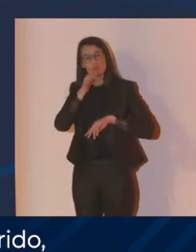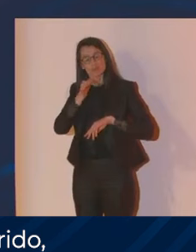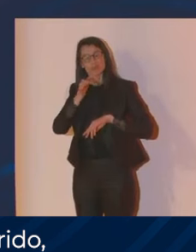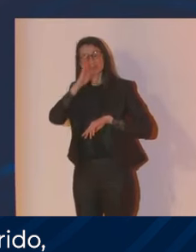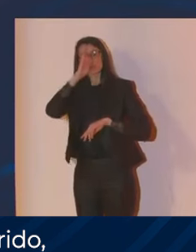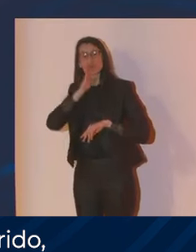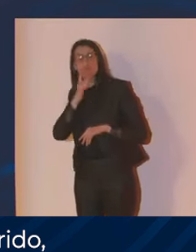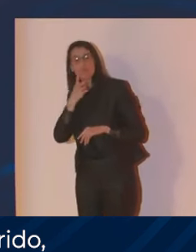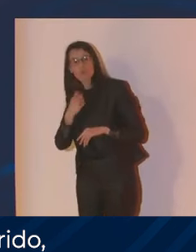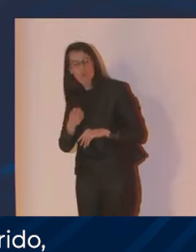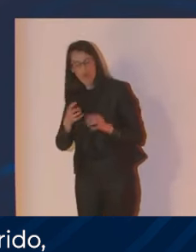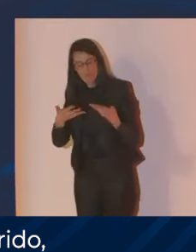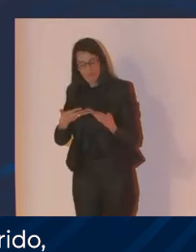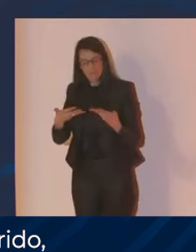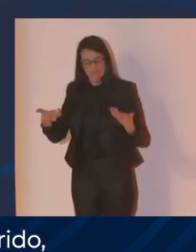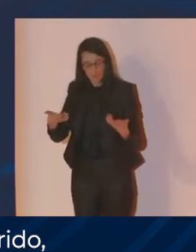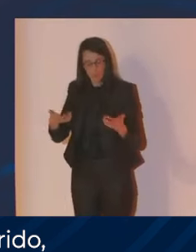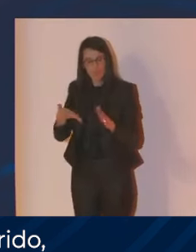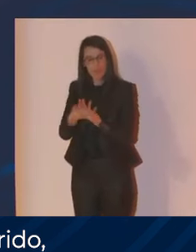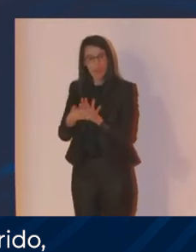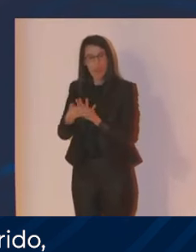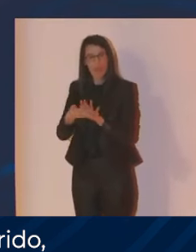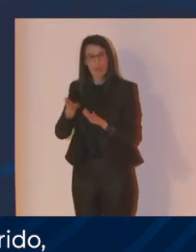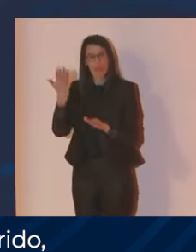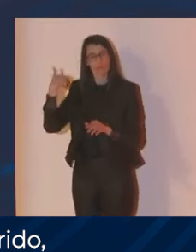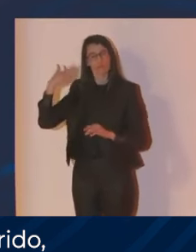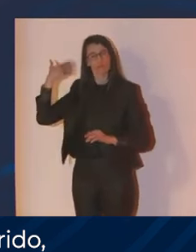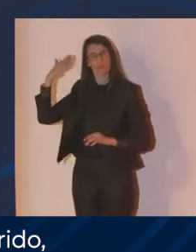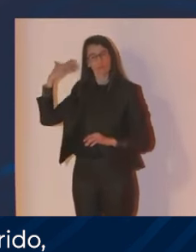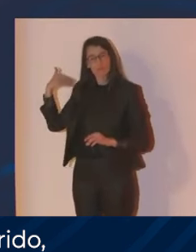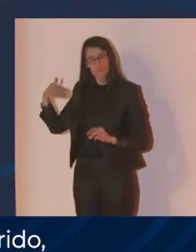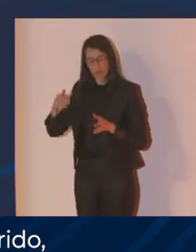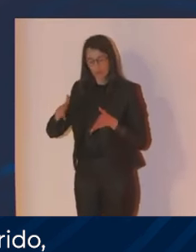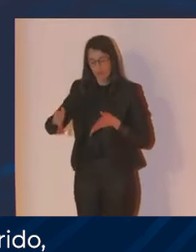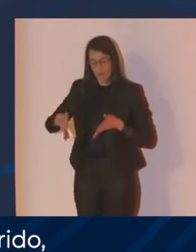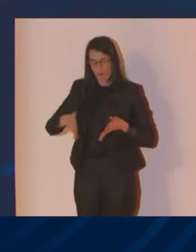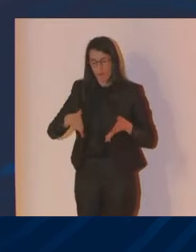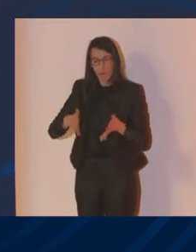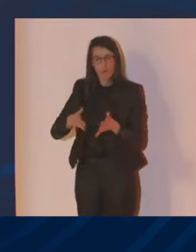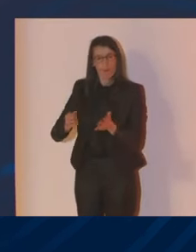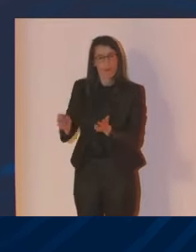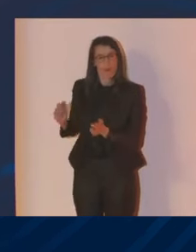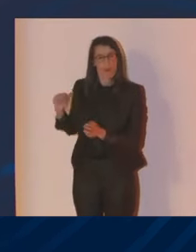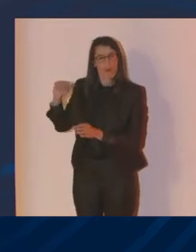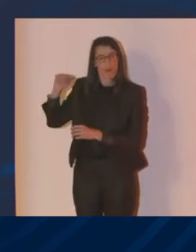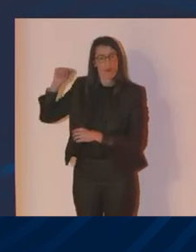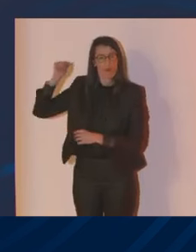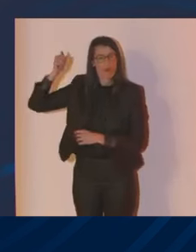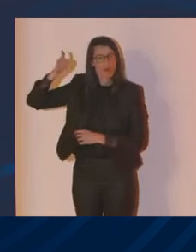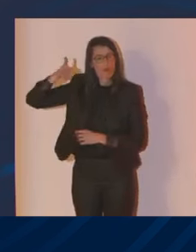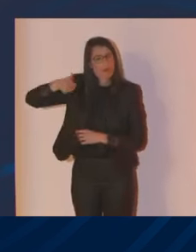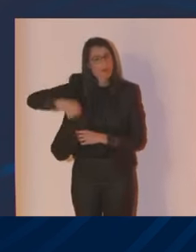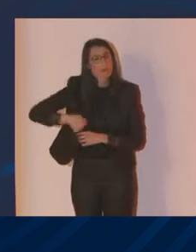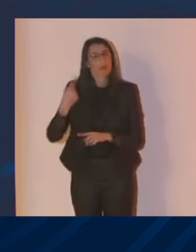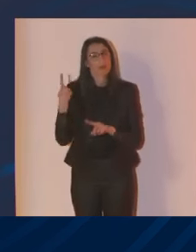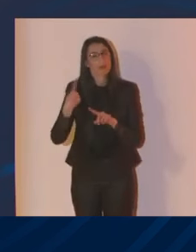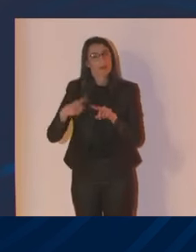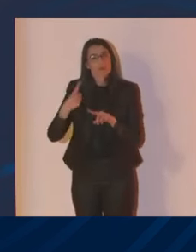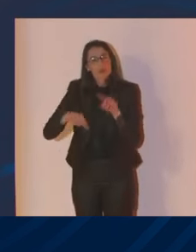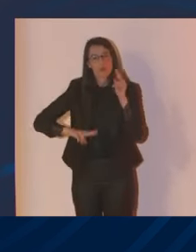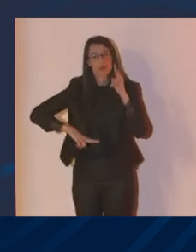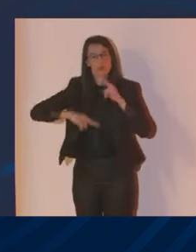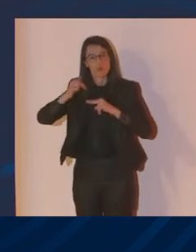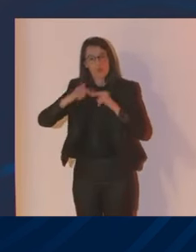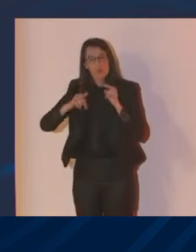lema que nos habla del pasado, del camino recorrido, de cómo se ha construido a lo largo